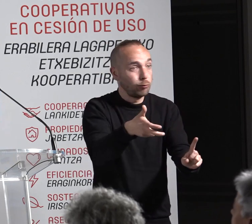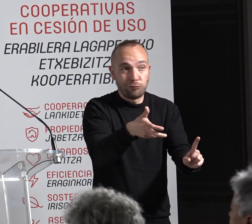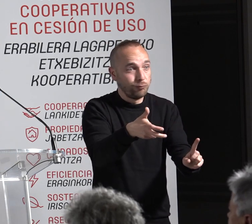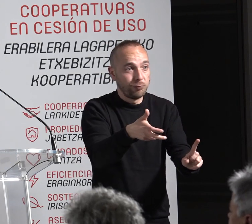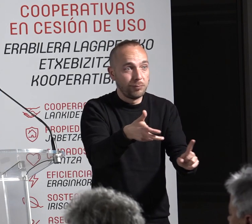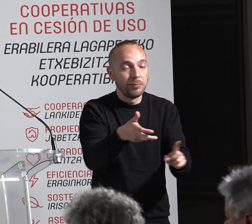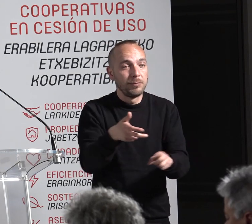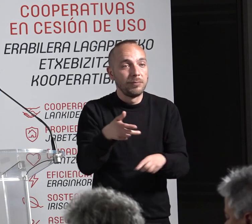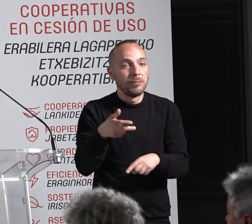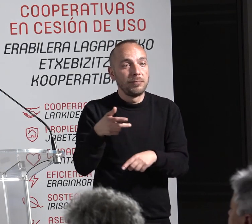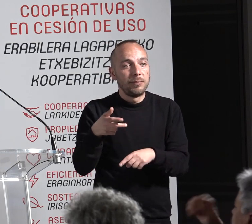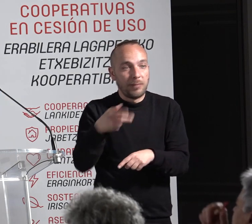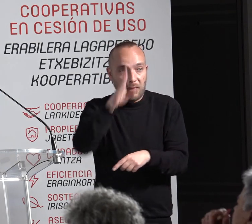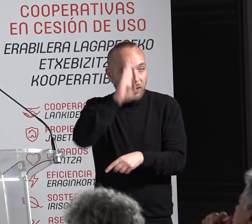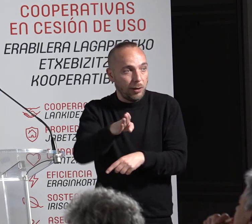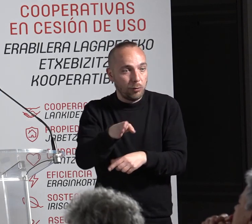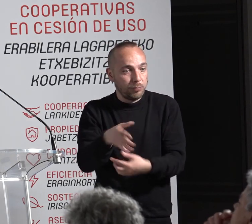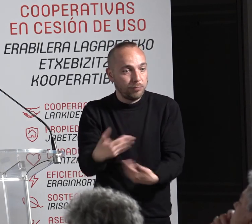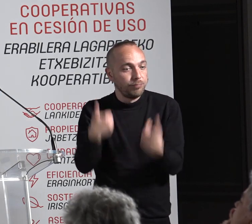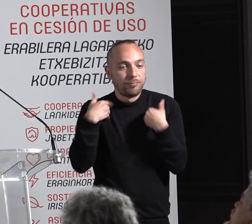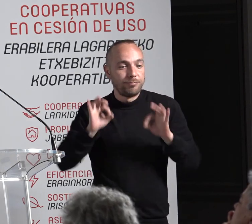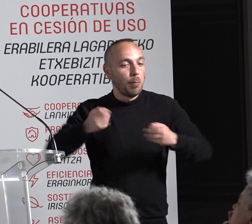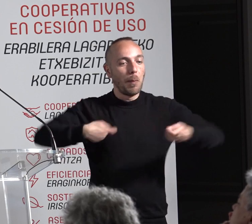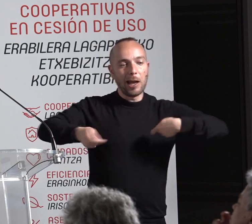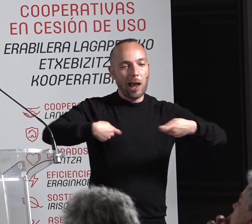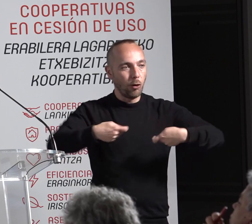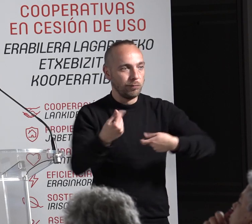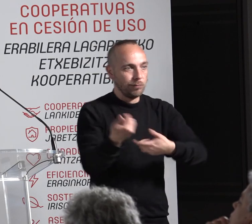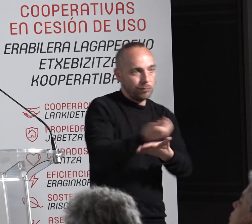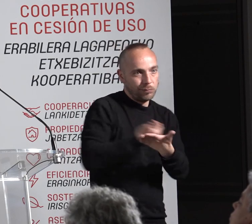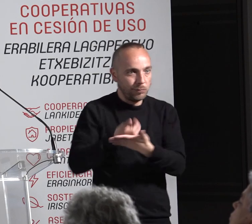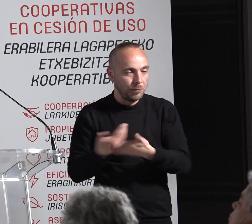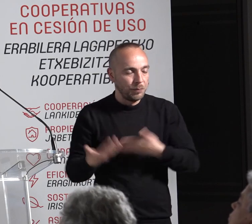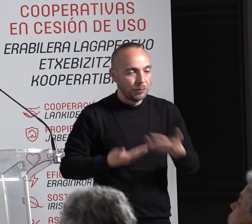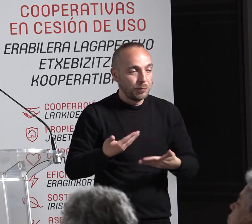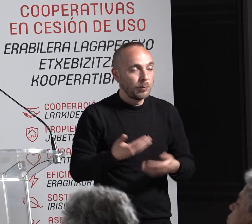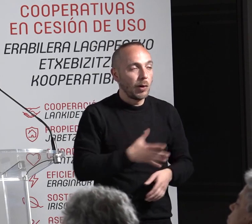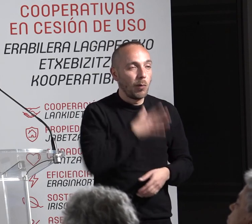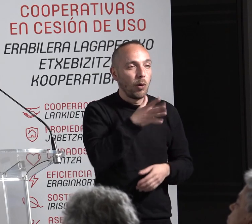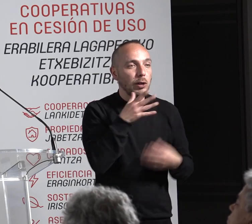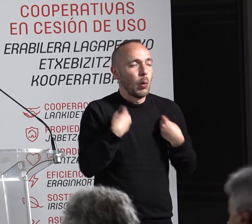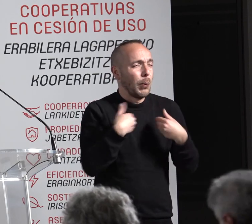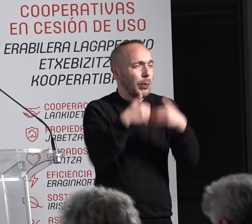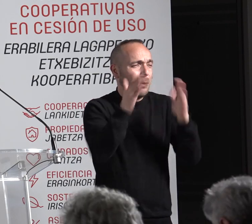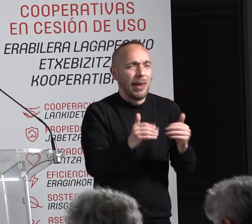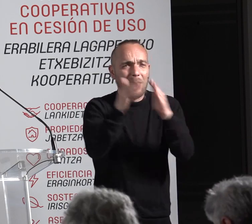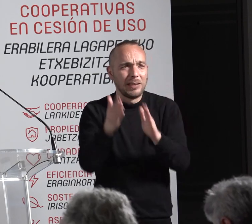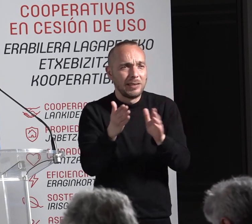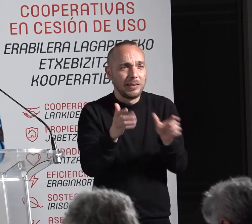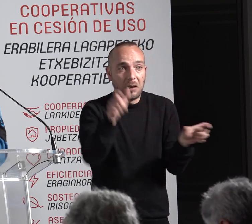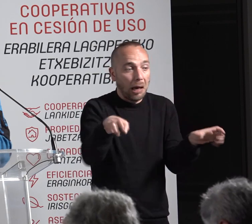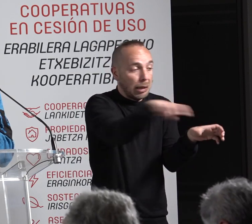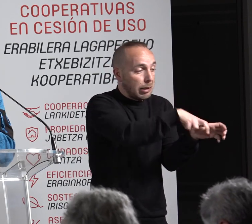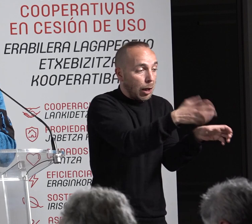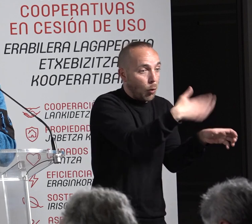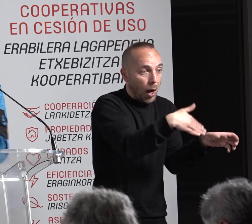está directamente sujeto al mercado, ¿no? Y por ello mismo pues situamos que hay vivienda sin gente, gente sin vivienda o